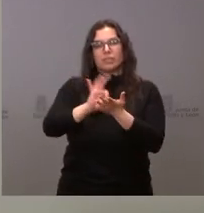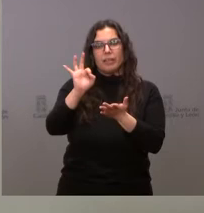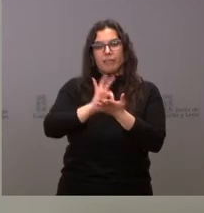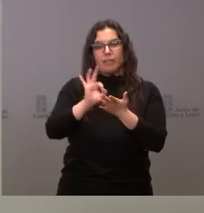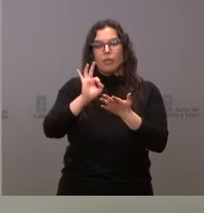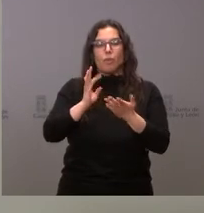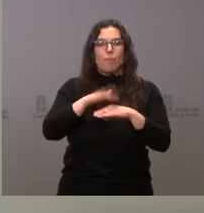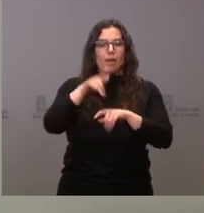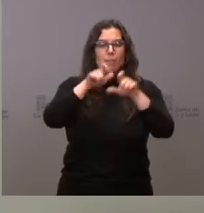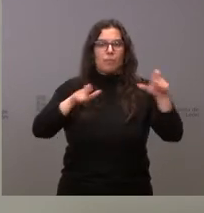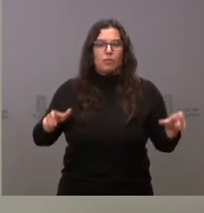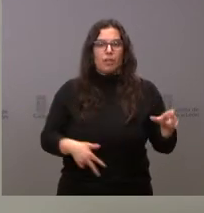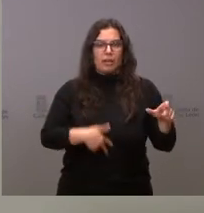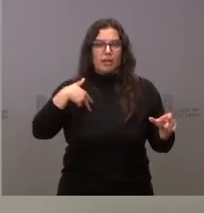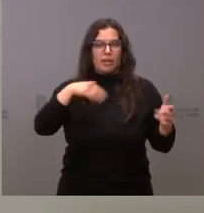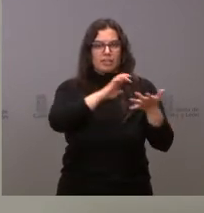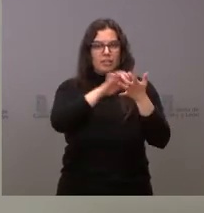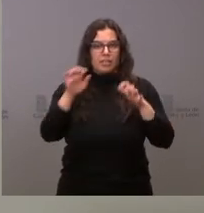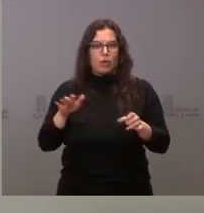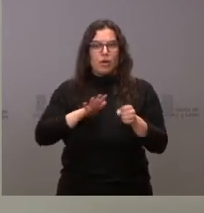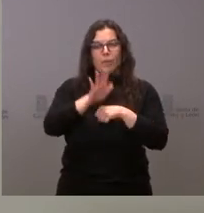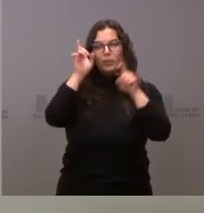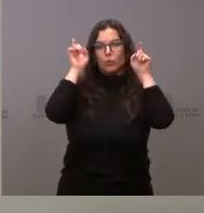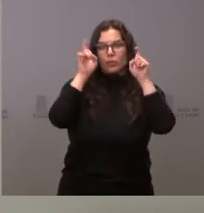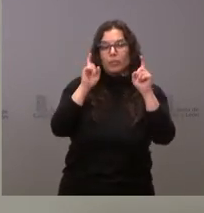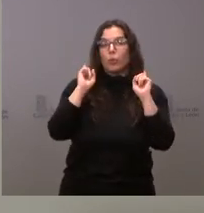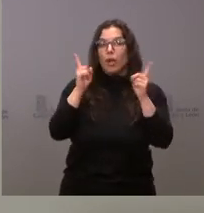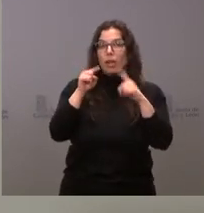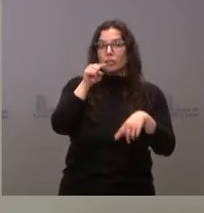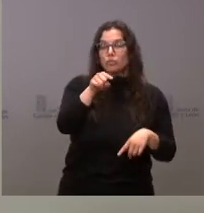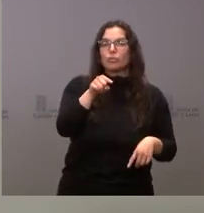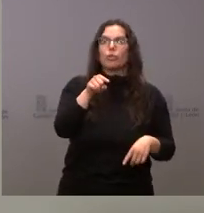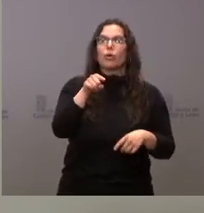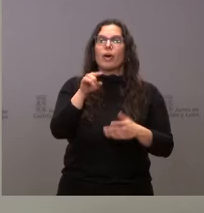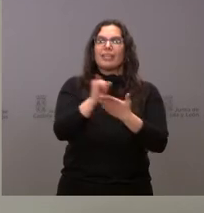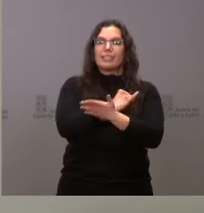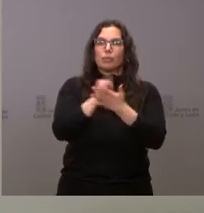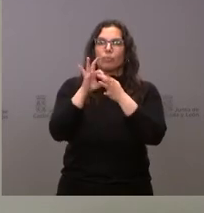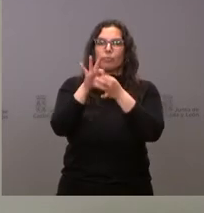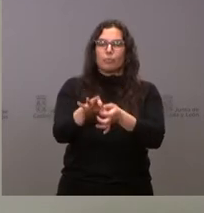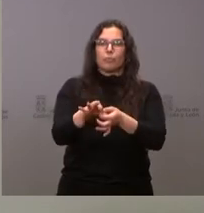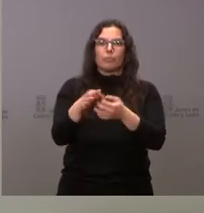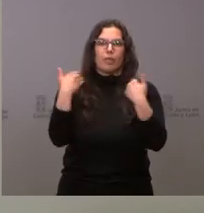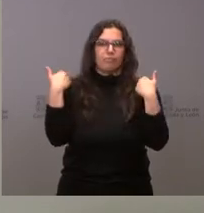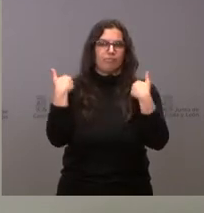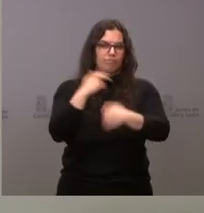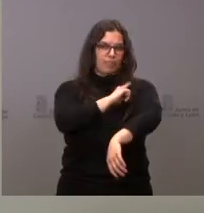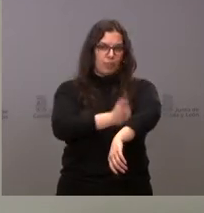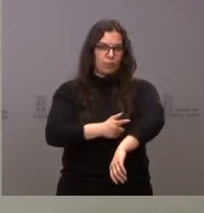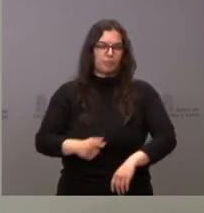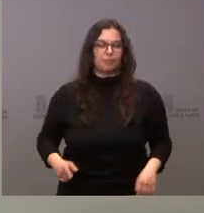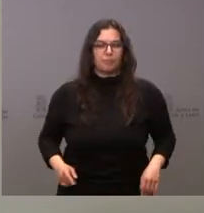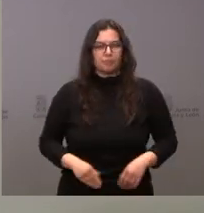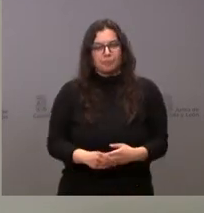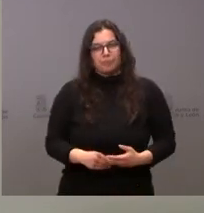conjunto de las personas de castilla y león' en el ámbito educativo y en este caso en unas asignaturas vinculadas a la actividad física en